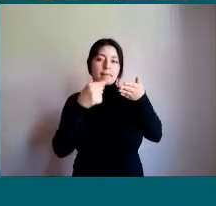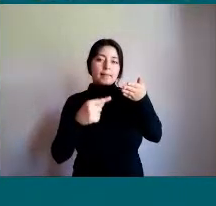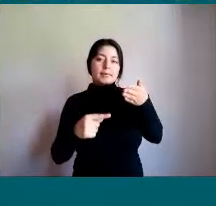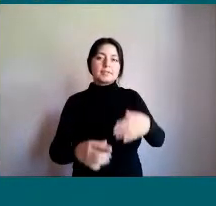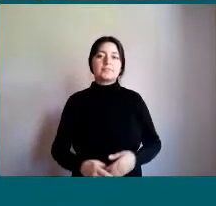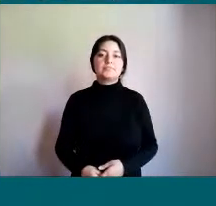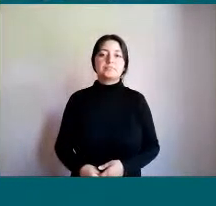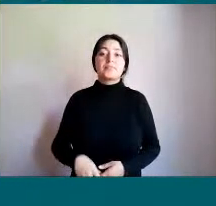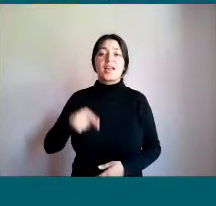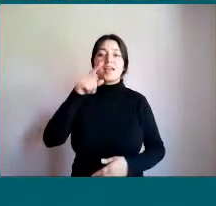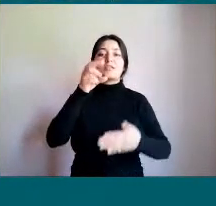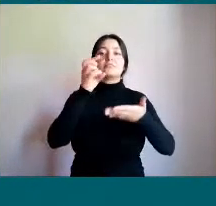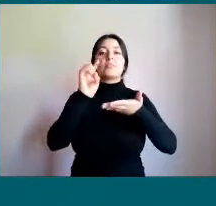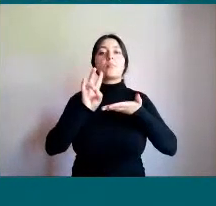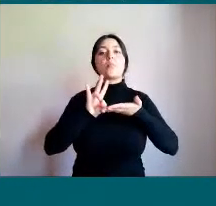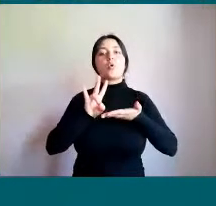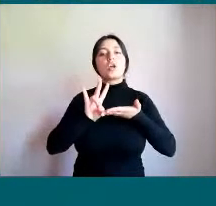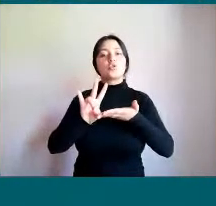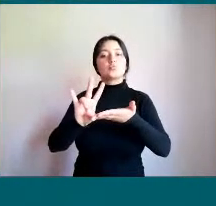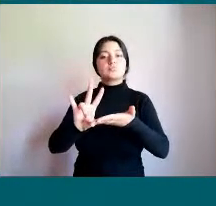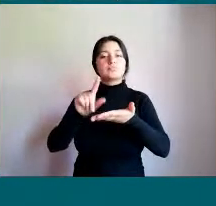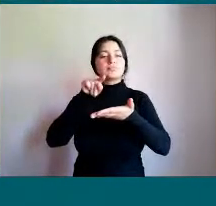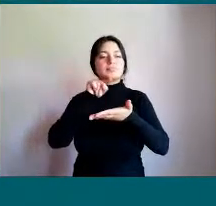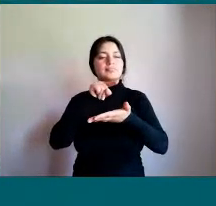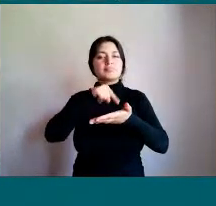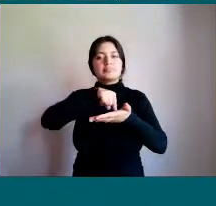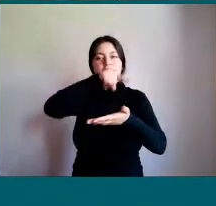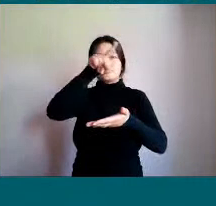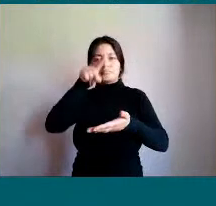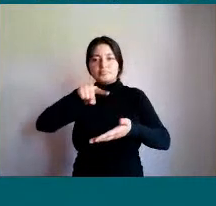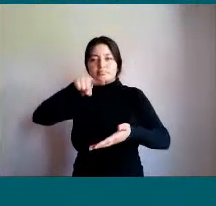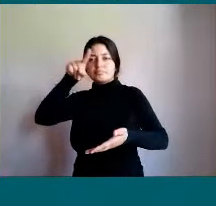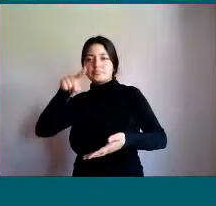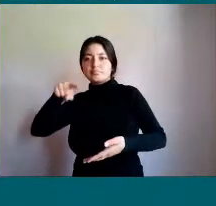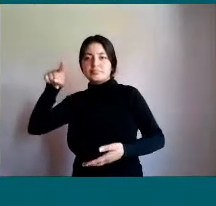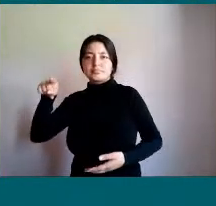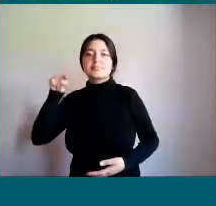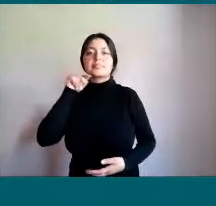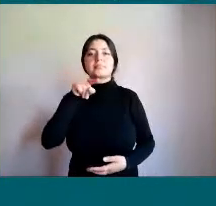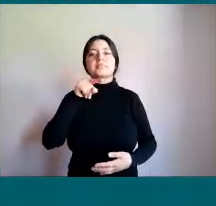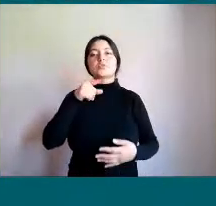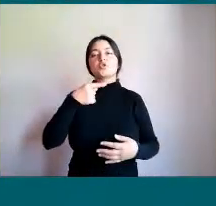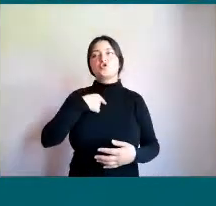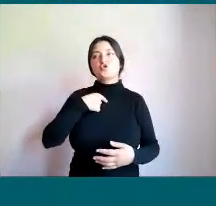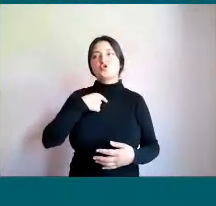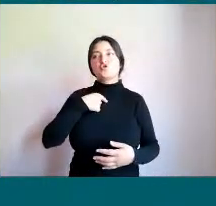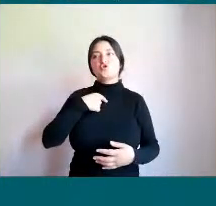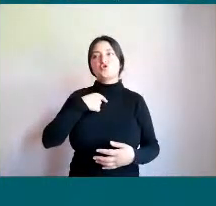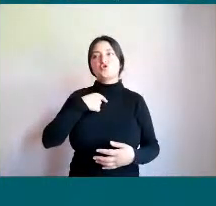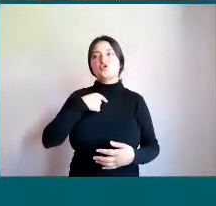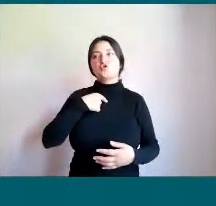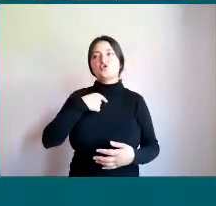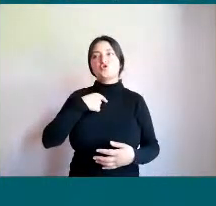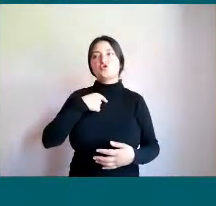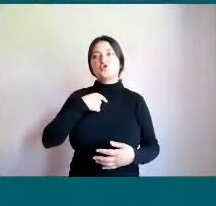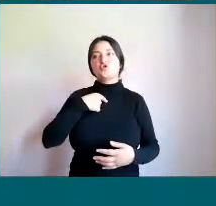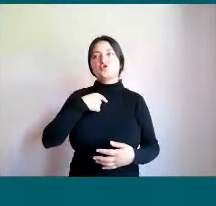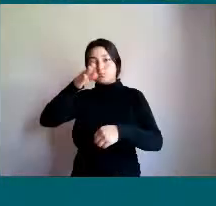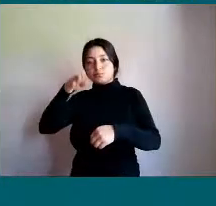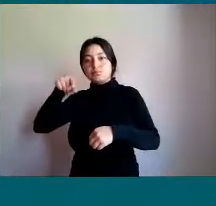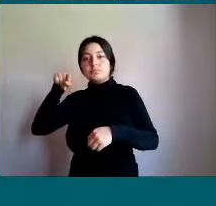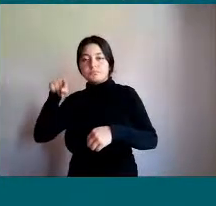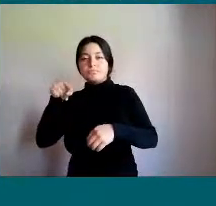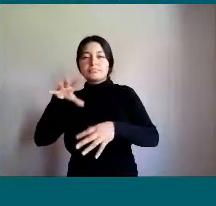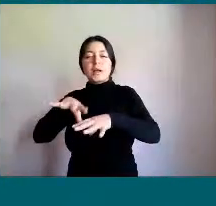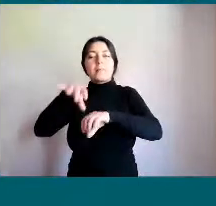este entramado que yo suelo utilizar para diseñar mi ruta de aprendizaje con mis alumnos, ¿vale? Ahí veis,